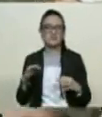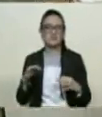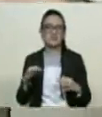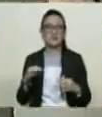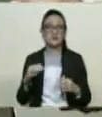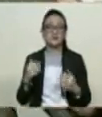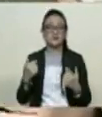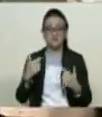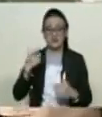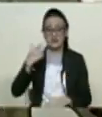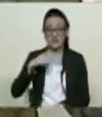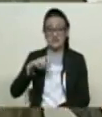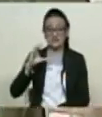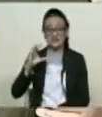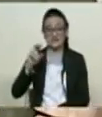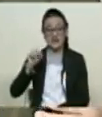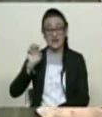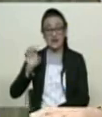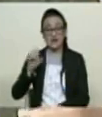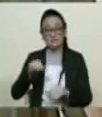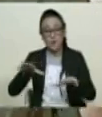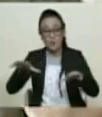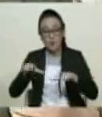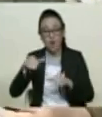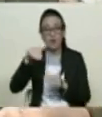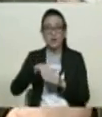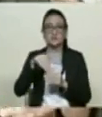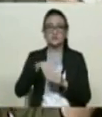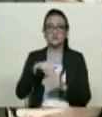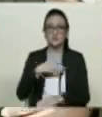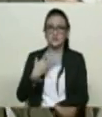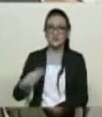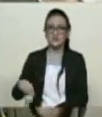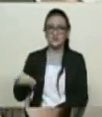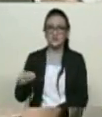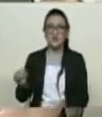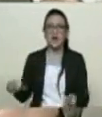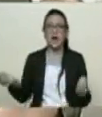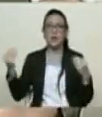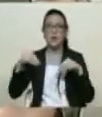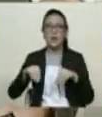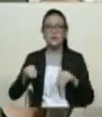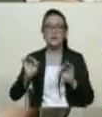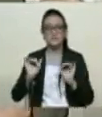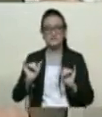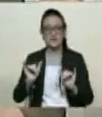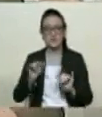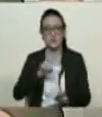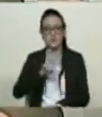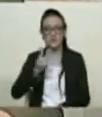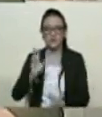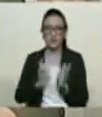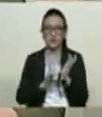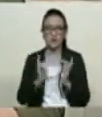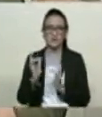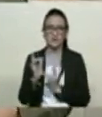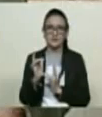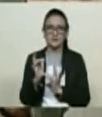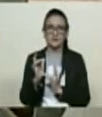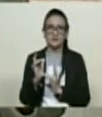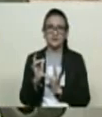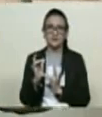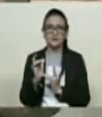Electoral convocó las elecciones presidenciales por un acuerdo el 22 de abril